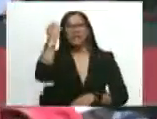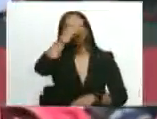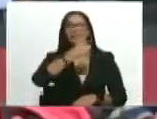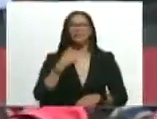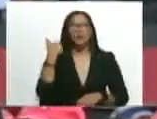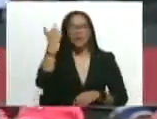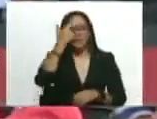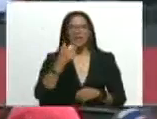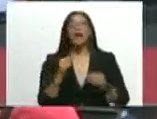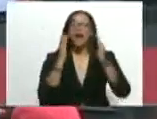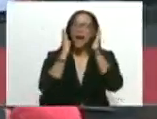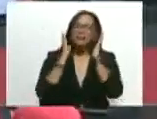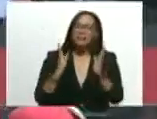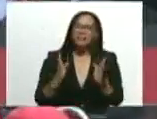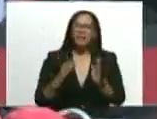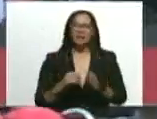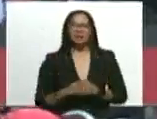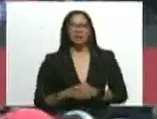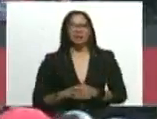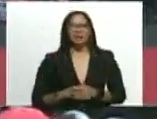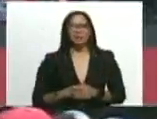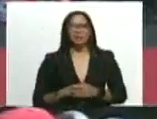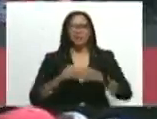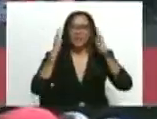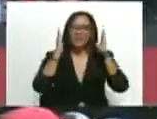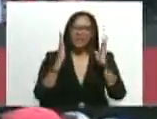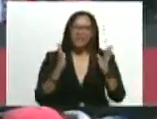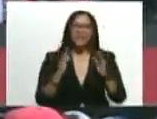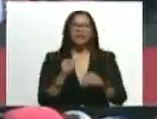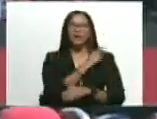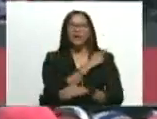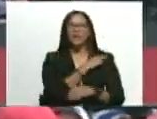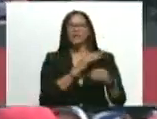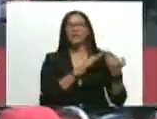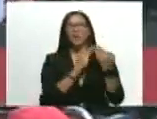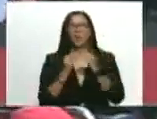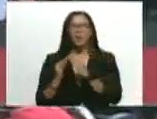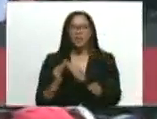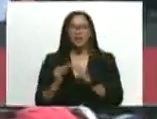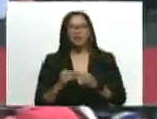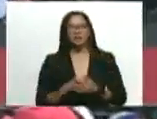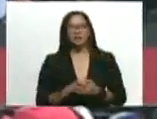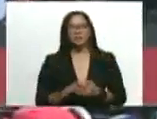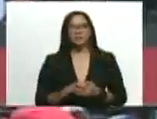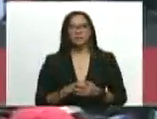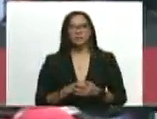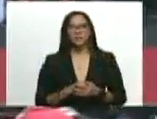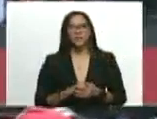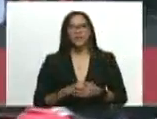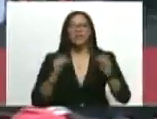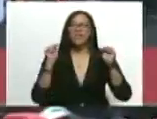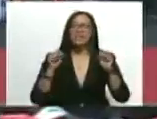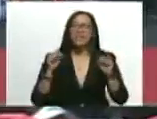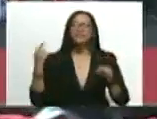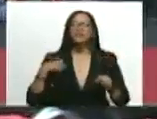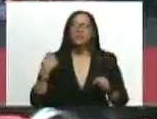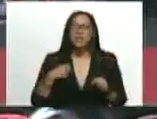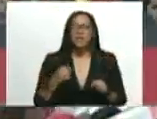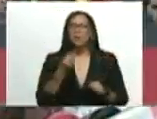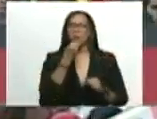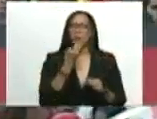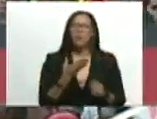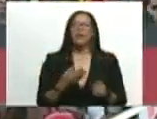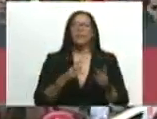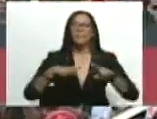cara atendiendo atendiendo el jefe de comunidad Y eso tiene un extraordinario valor